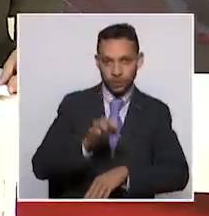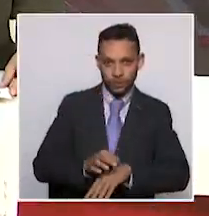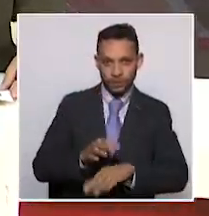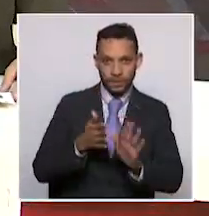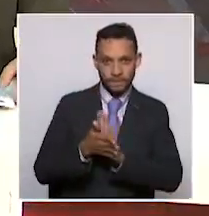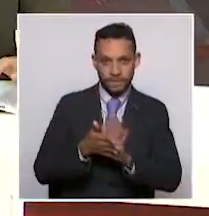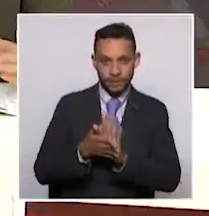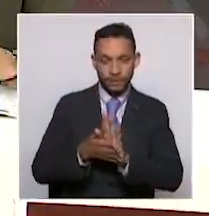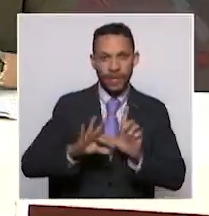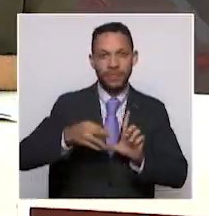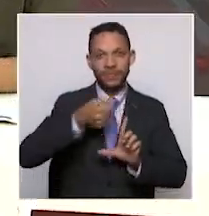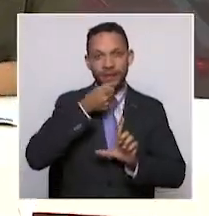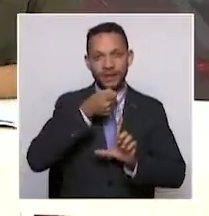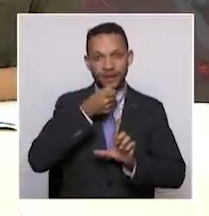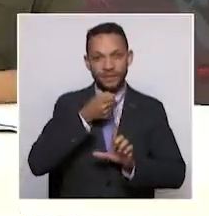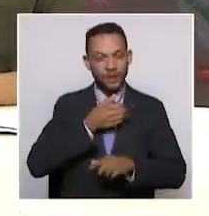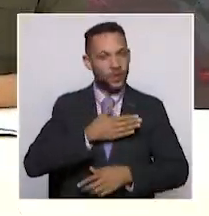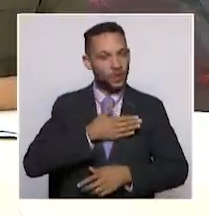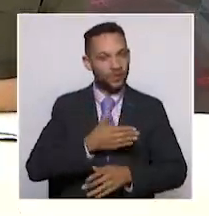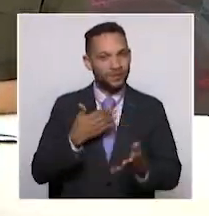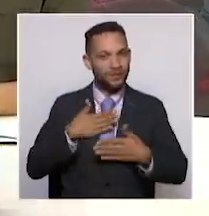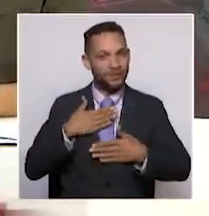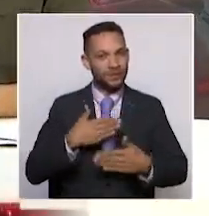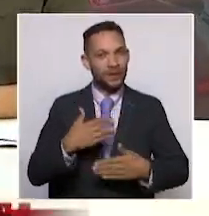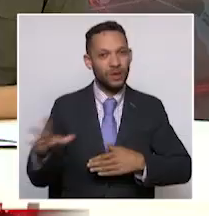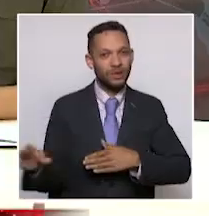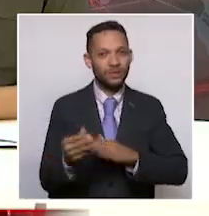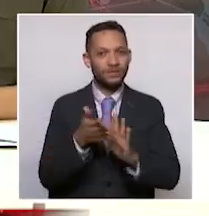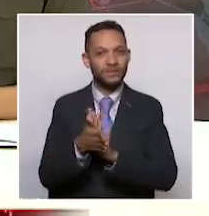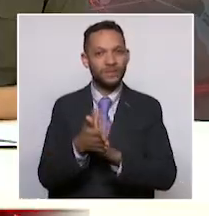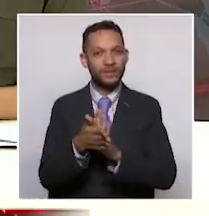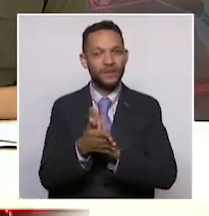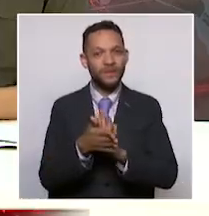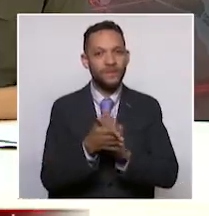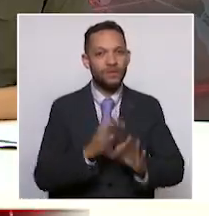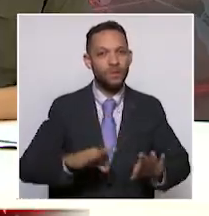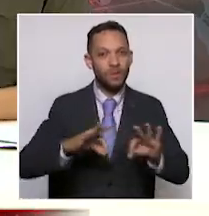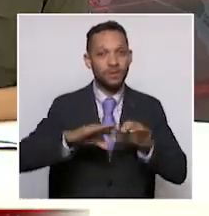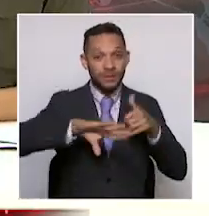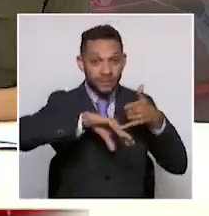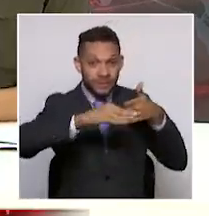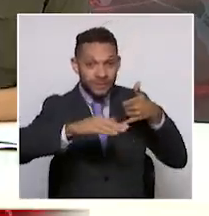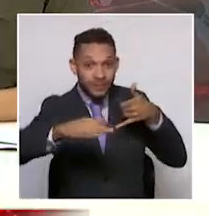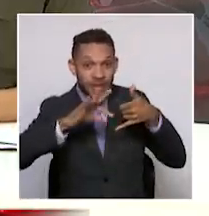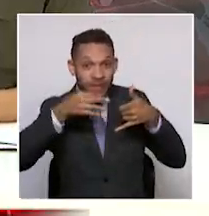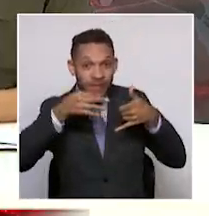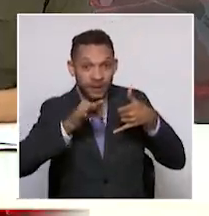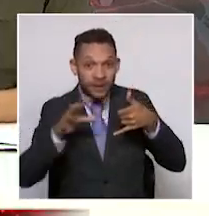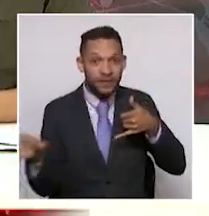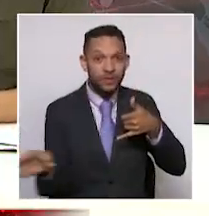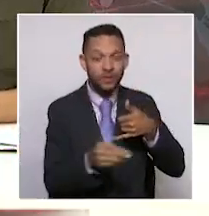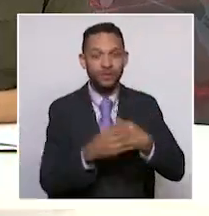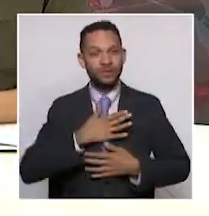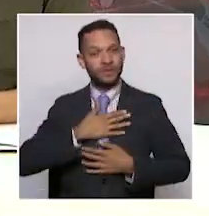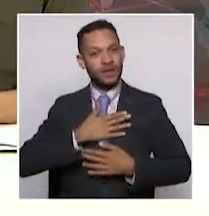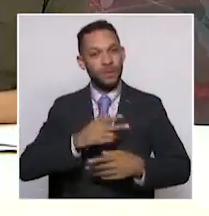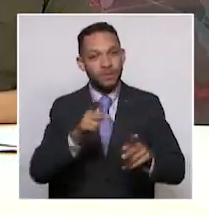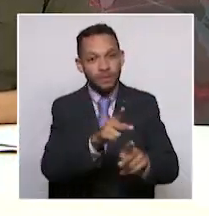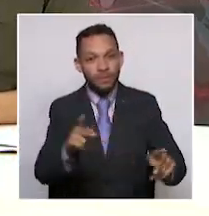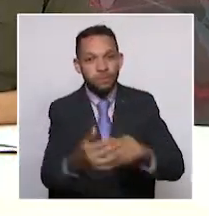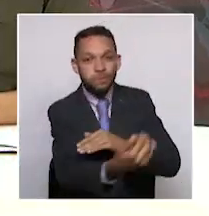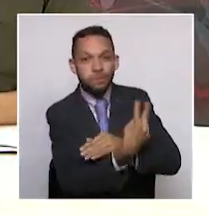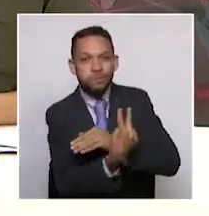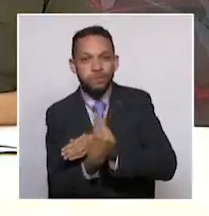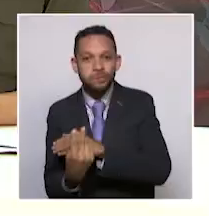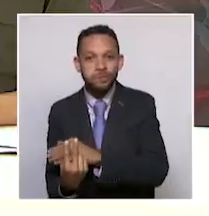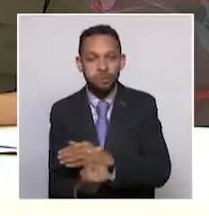Bienvenidos a Telecafé Noticias, es un gusto saludarlos para entregarles toda la información del Triángulo del Café. Saludamos a todas las personas que se conectan con nosotros a